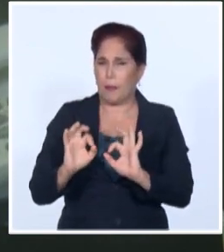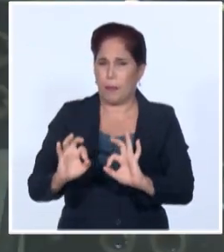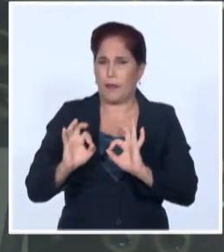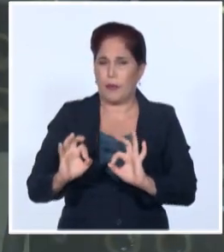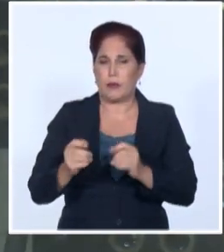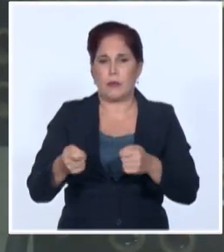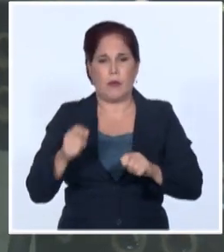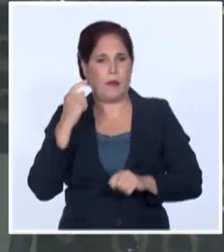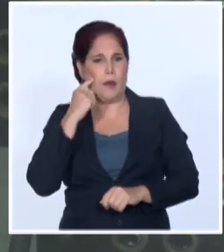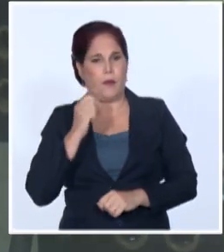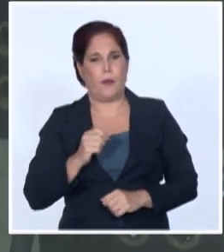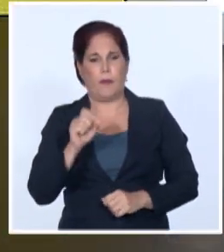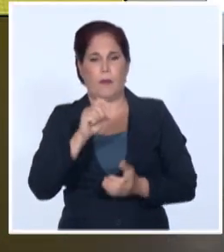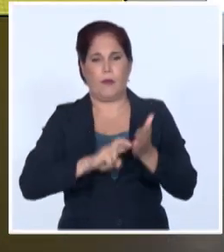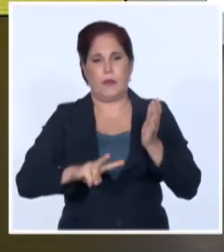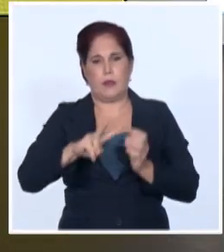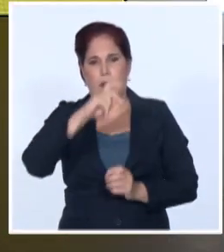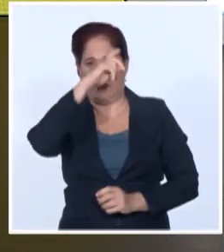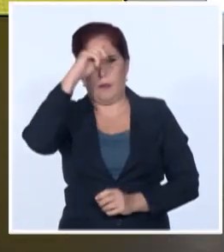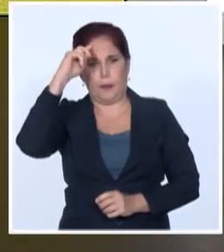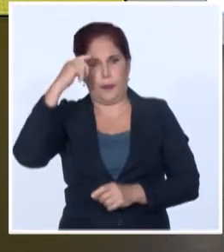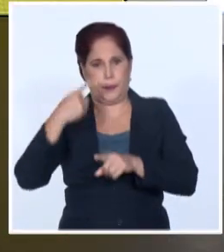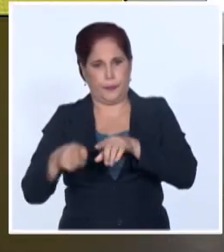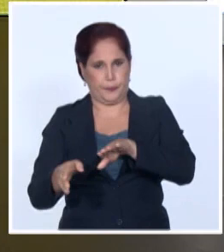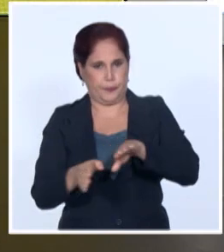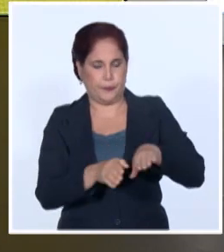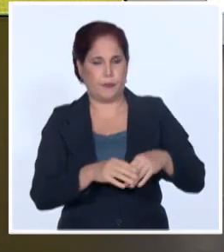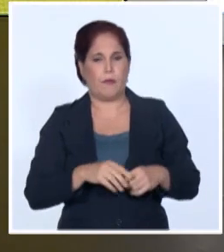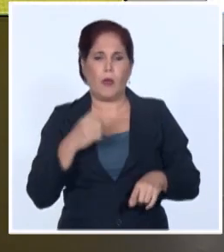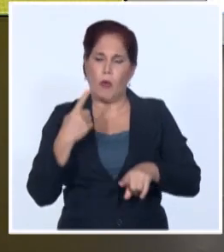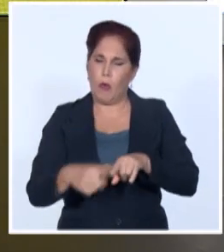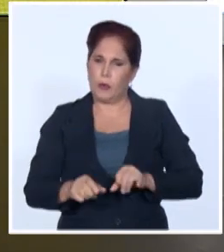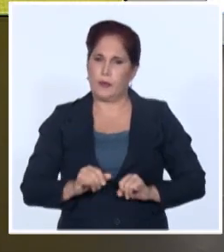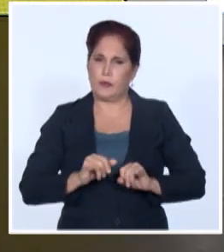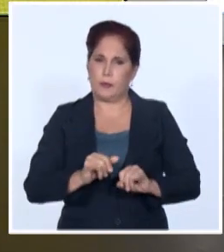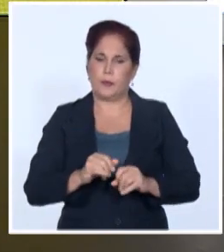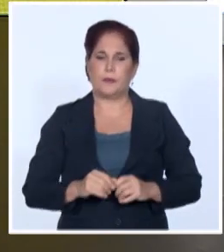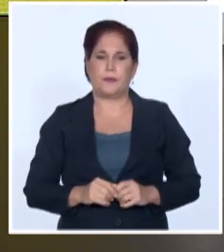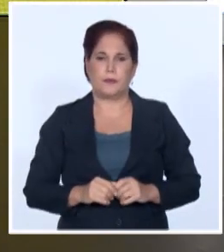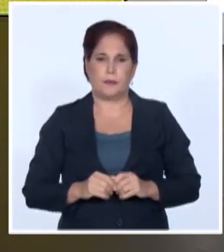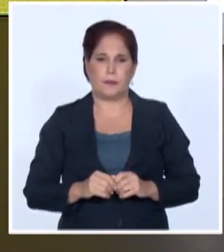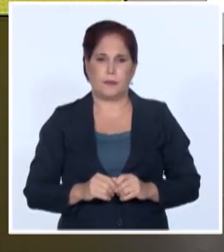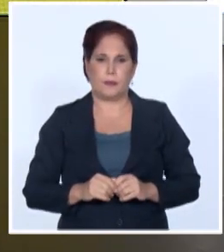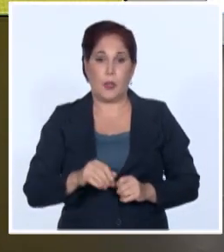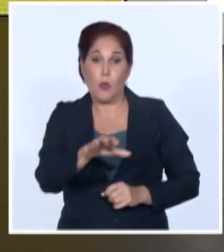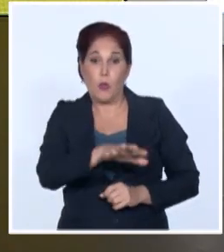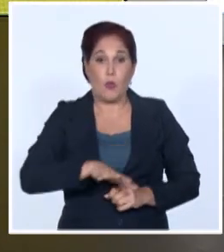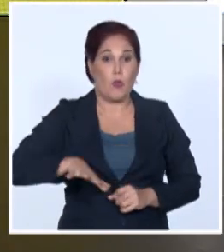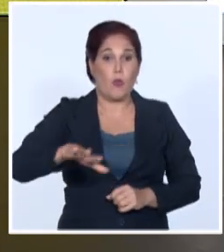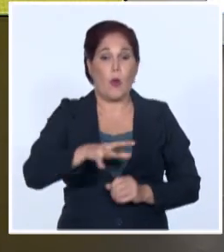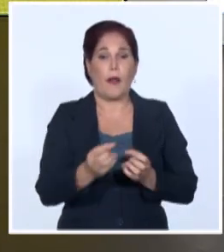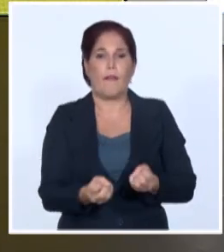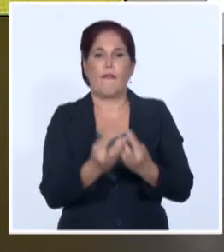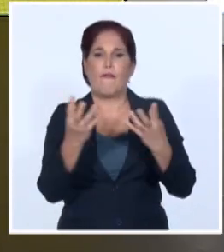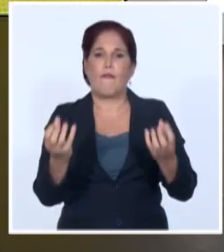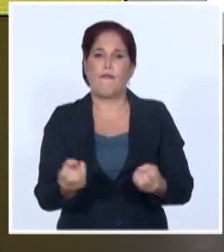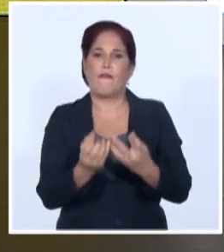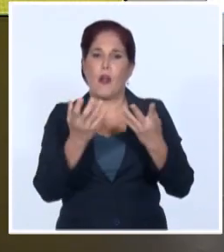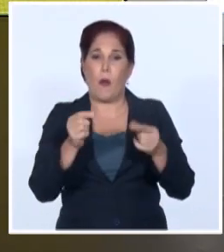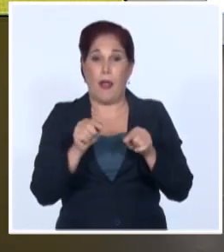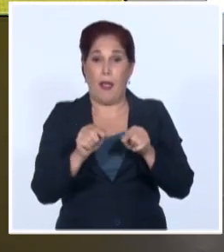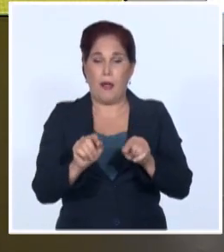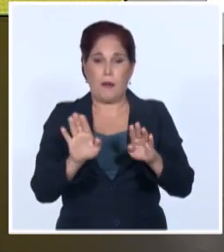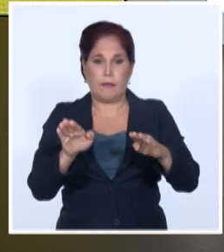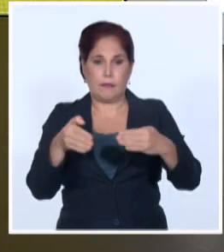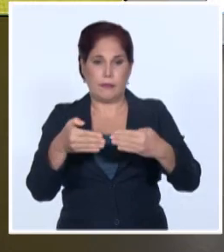Canal Cubano de Noticias. Seguimos en el centro del país. Con el espacio Con las Flores de Edén cerró la Casa de la Ciudad